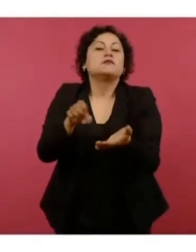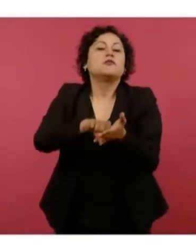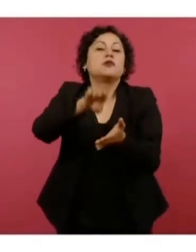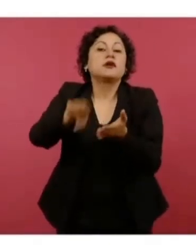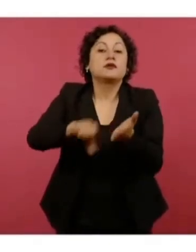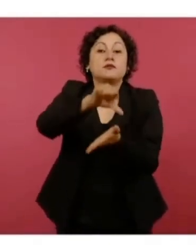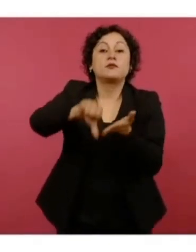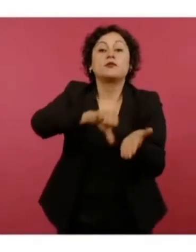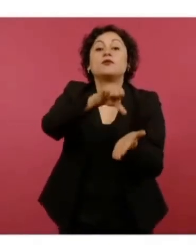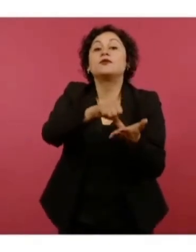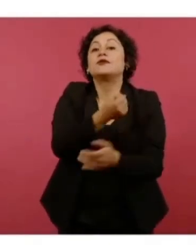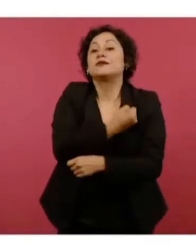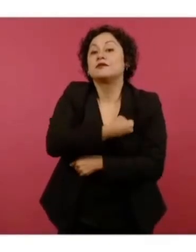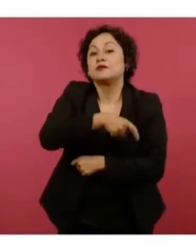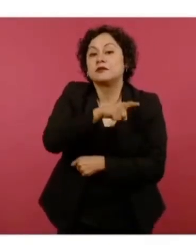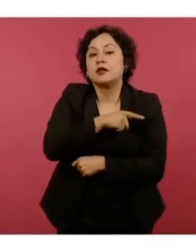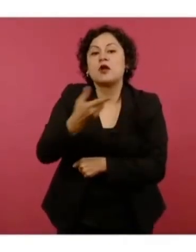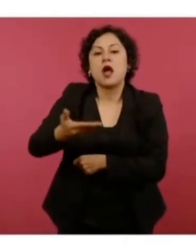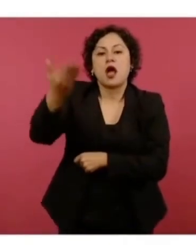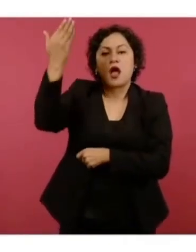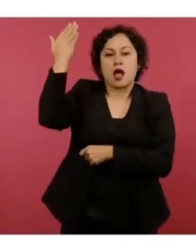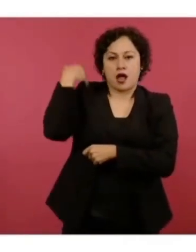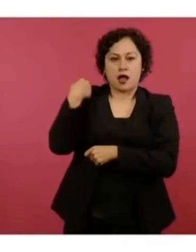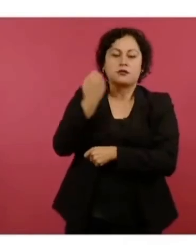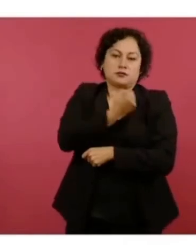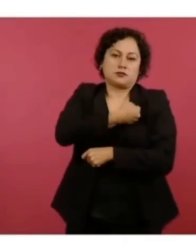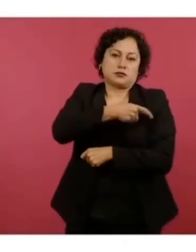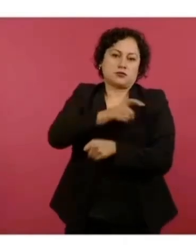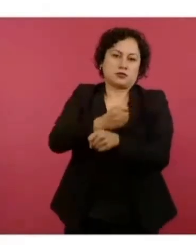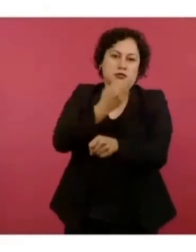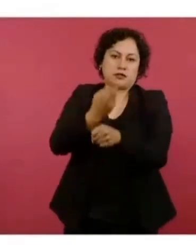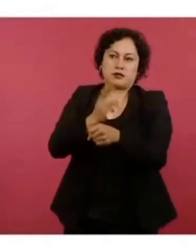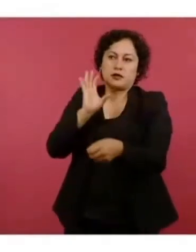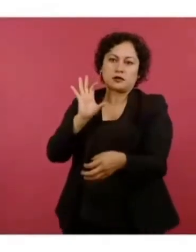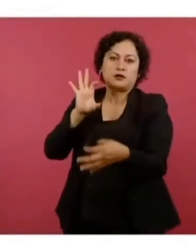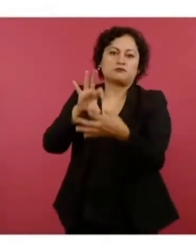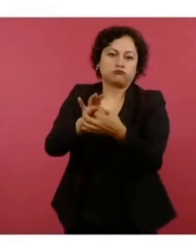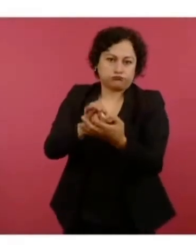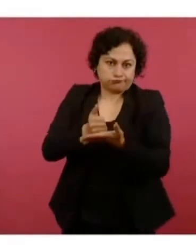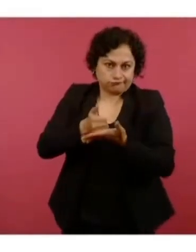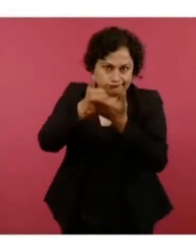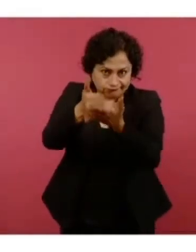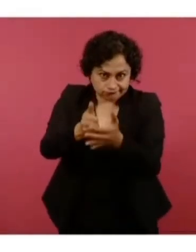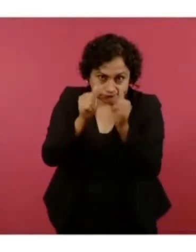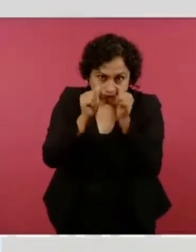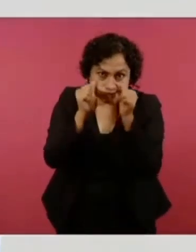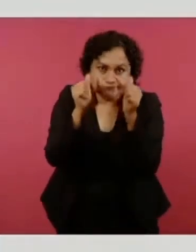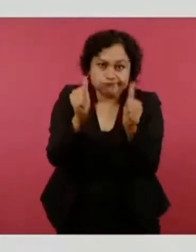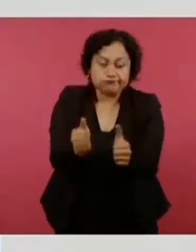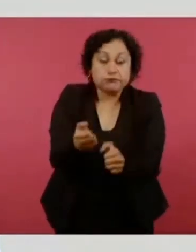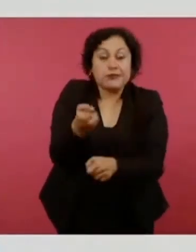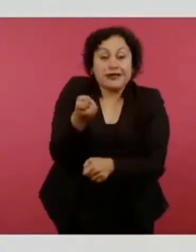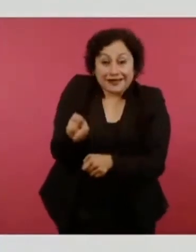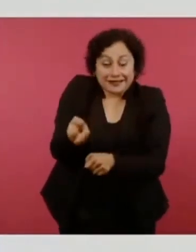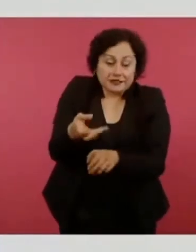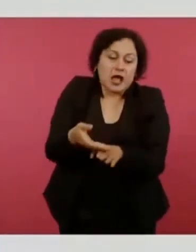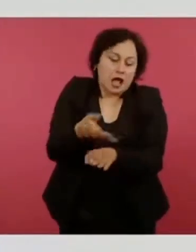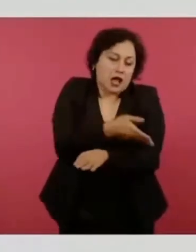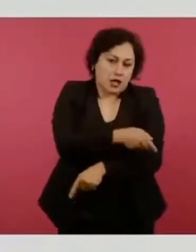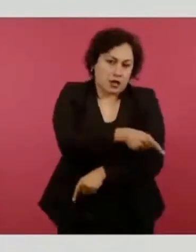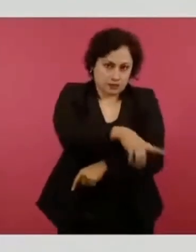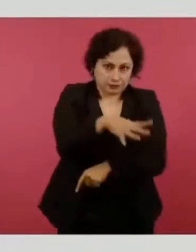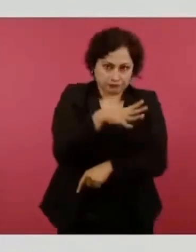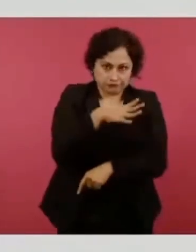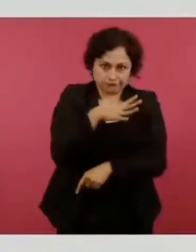antes eran operados por la Secretaría de Salubridad y Asistencia. Y esta Secretaría de Salubridad, que antes operaba estos hospitales, estos centros de